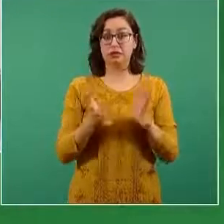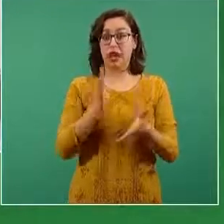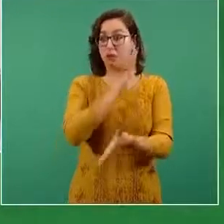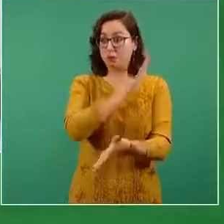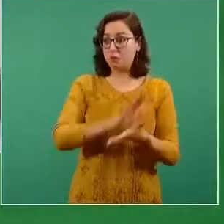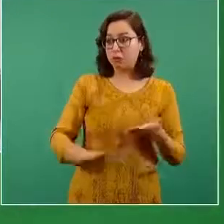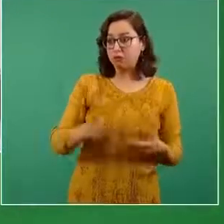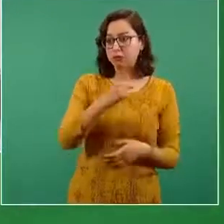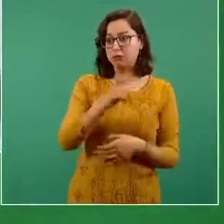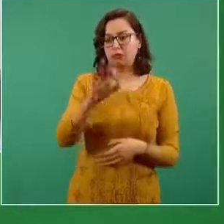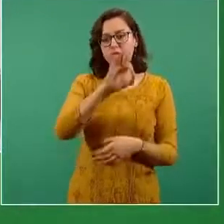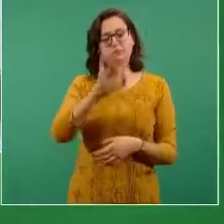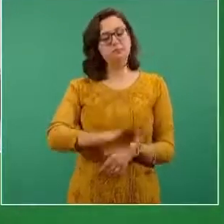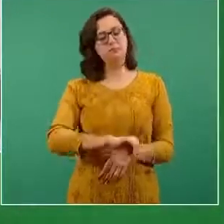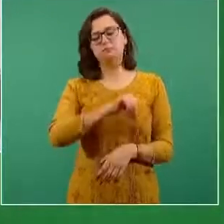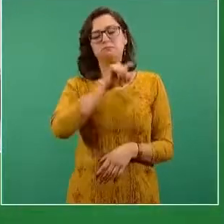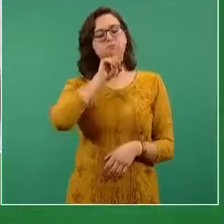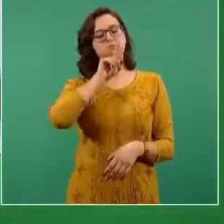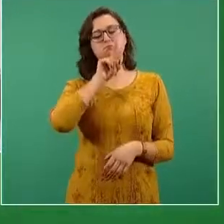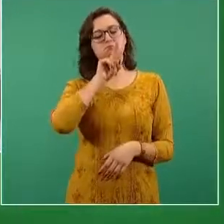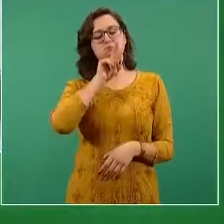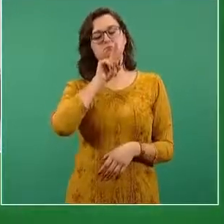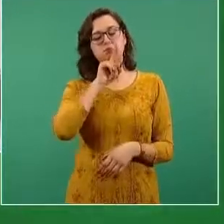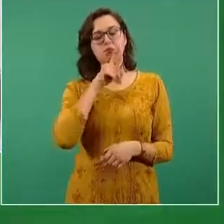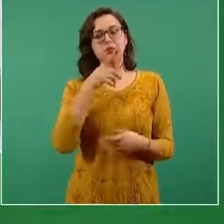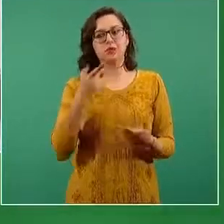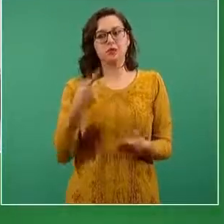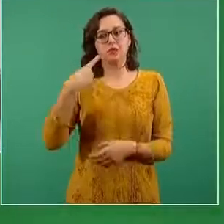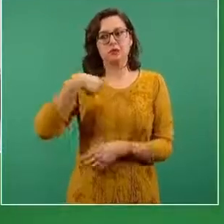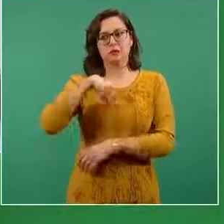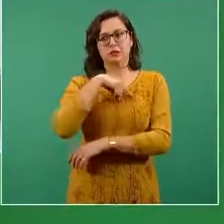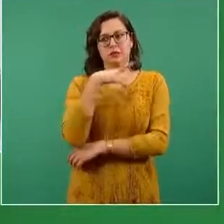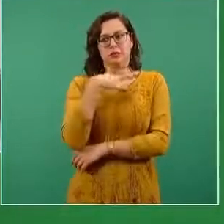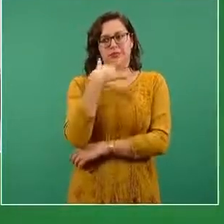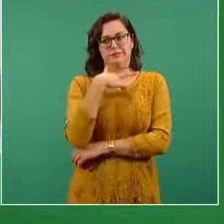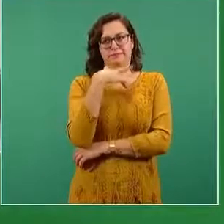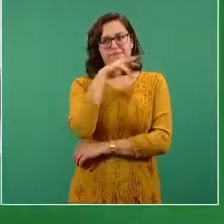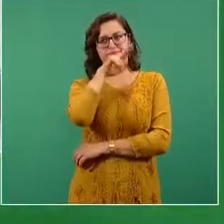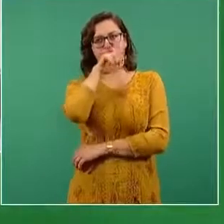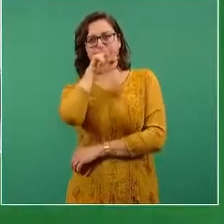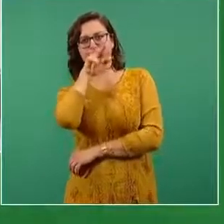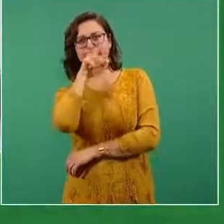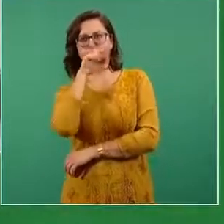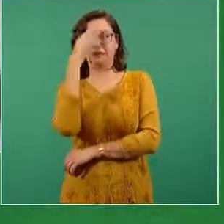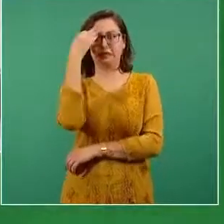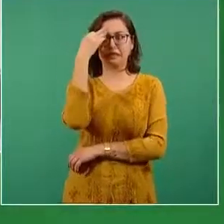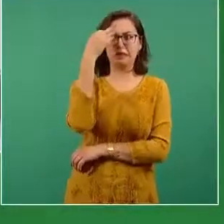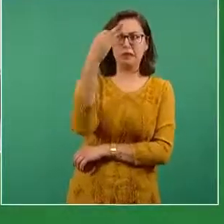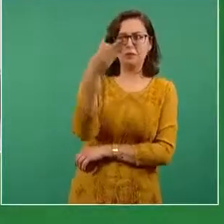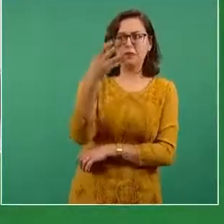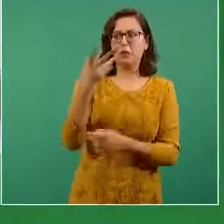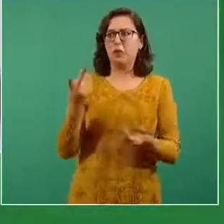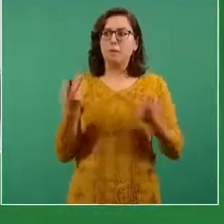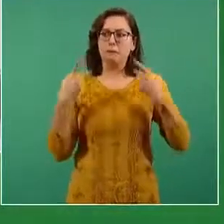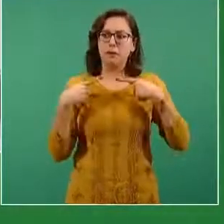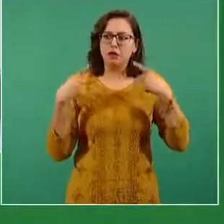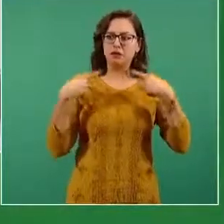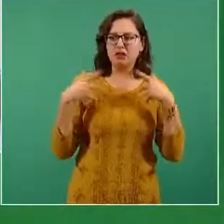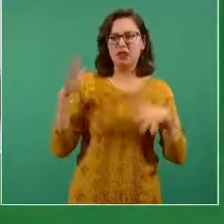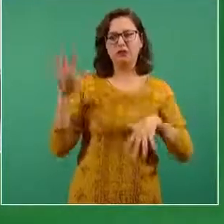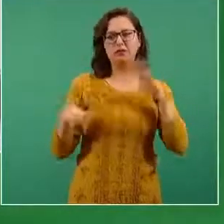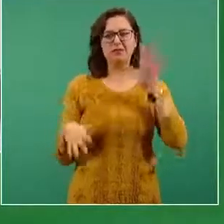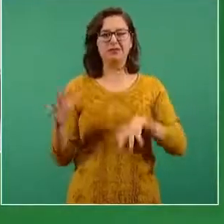preocupa cada espacio de tiempo donde la población tiende a relajarse.